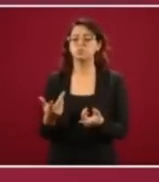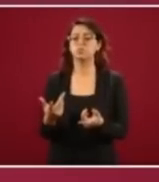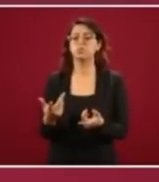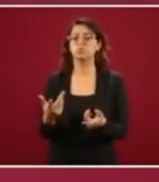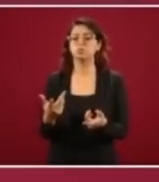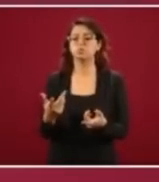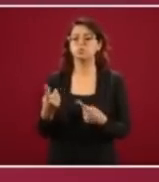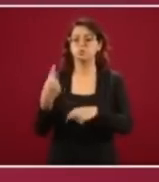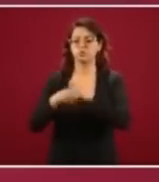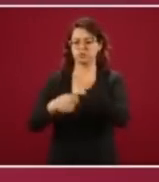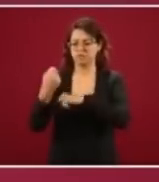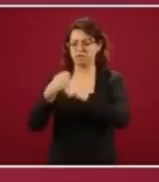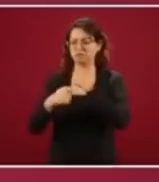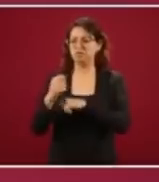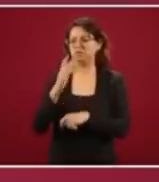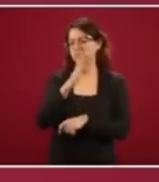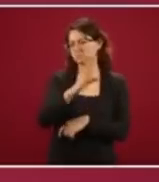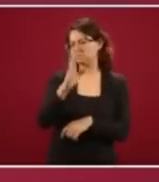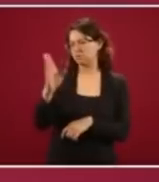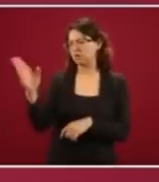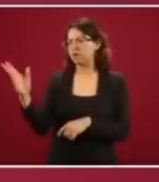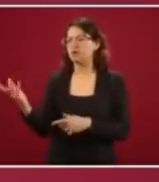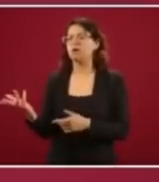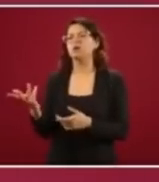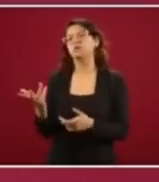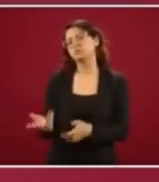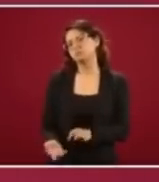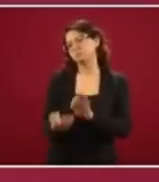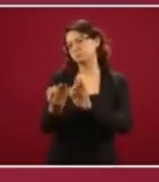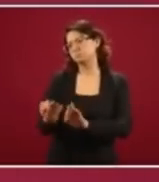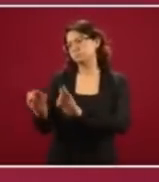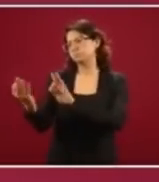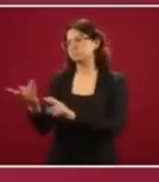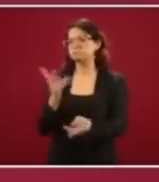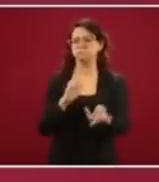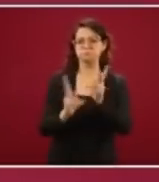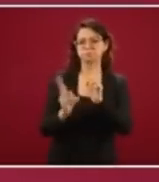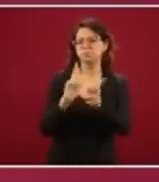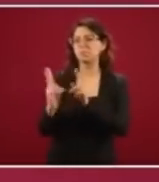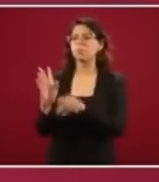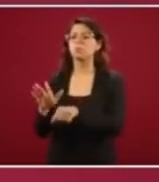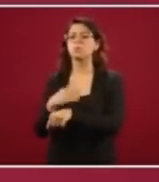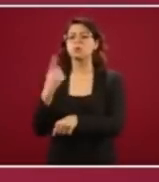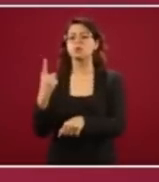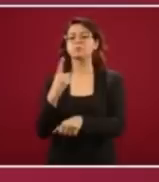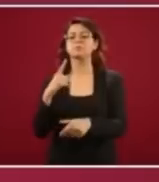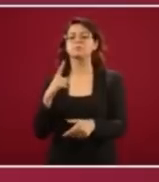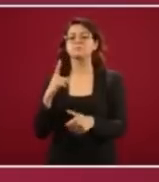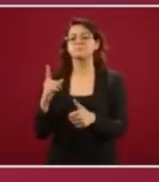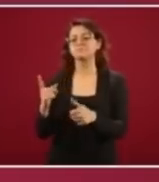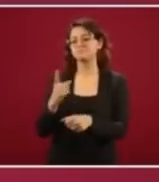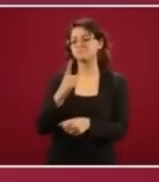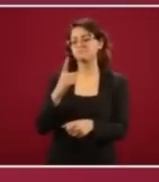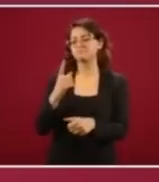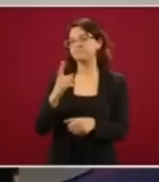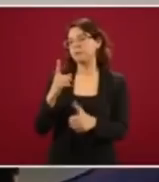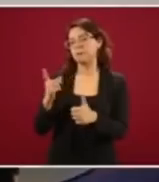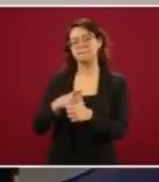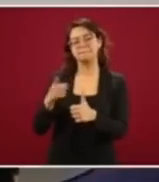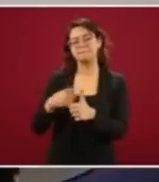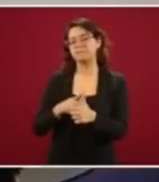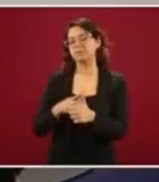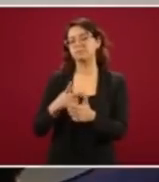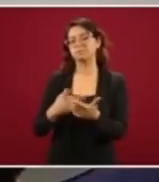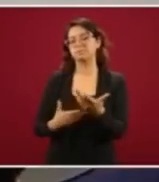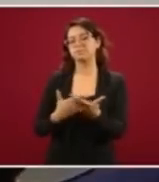con las tiendas departamentales, porque lo que primero queremos hacer es tener una propuesta sólida. Es decir,